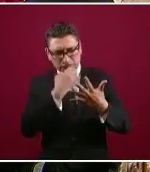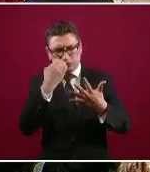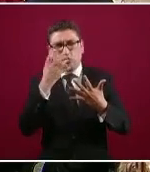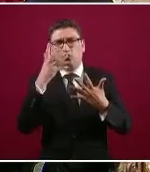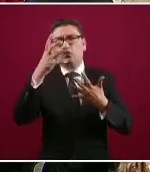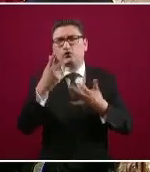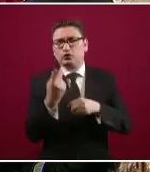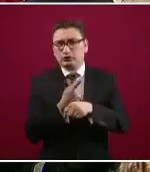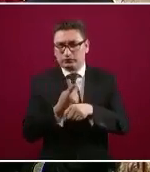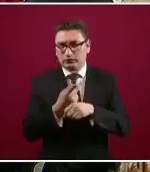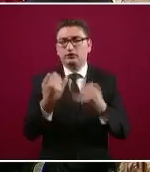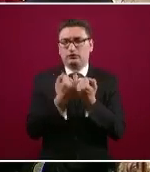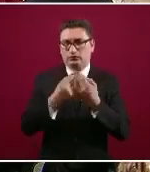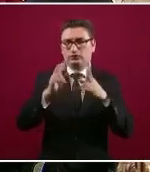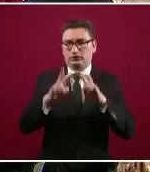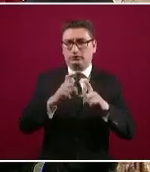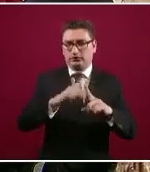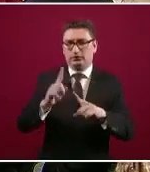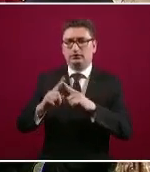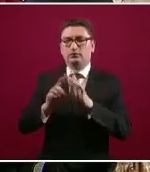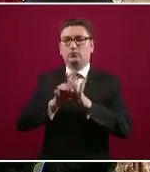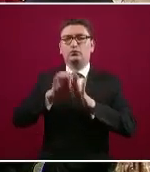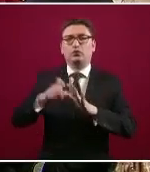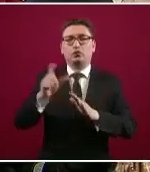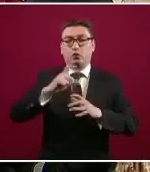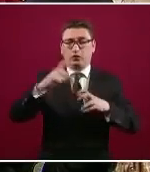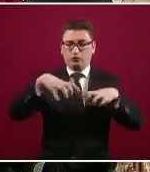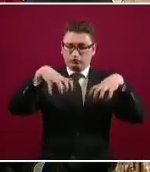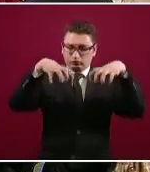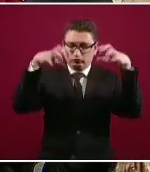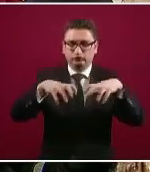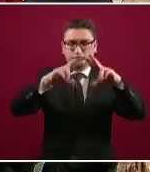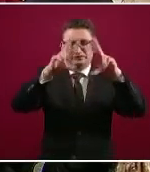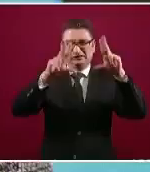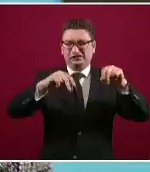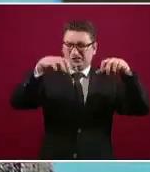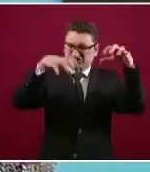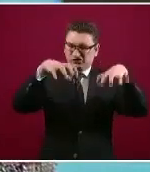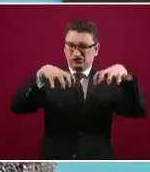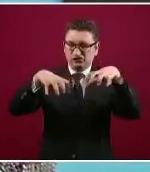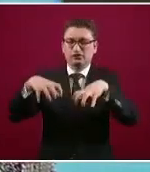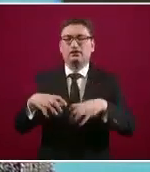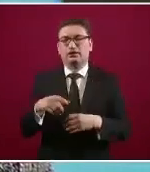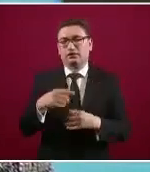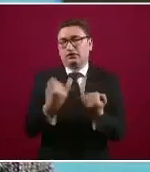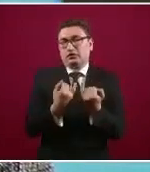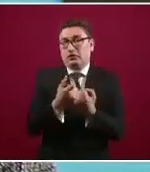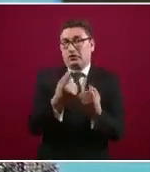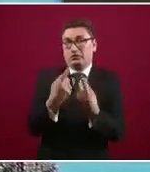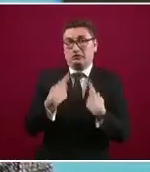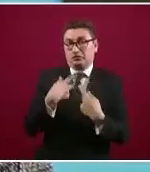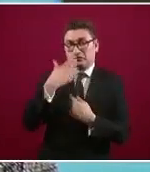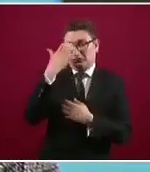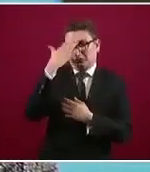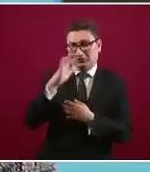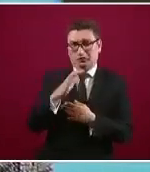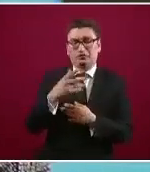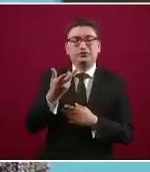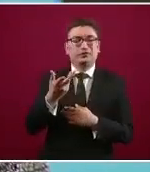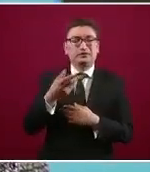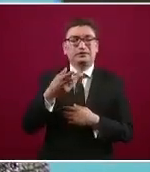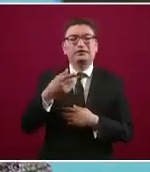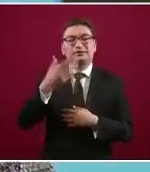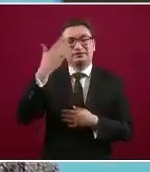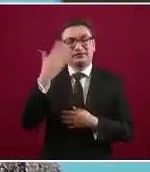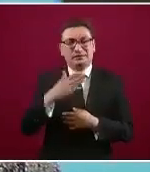ahí se explicó el tema de la formación de granizo y una cosa que veo que mucha gente desconoce, México está en una